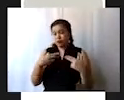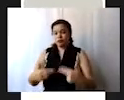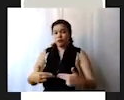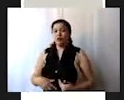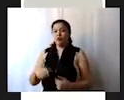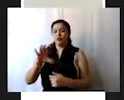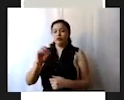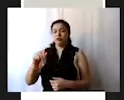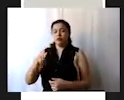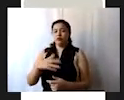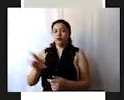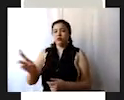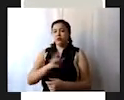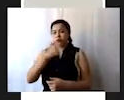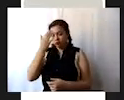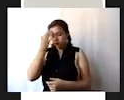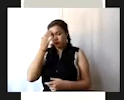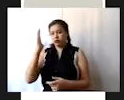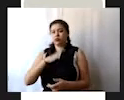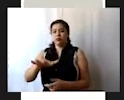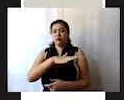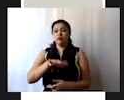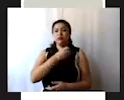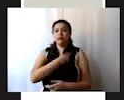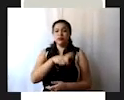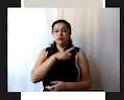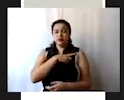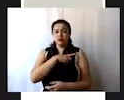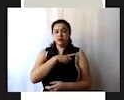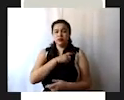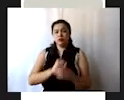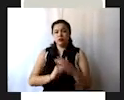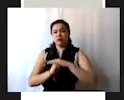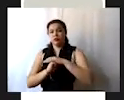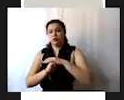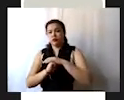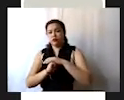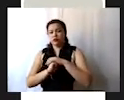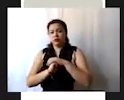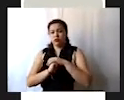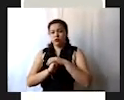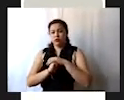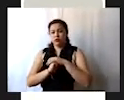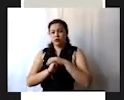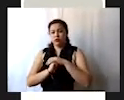ONU reconoció un medio ambiente sano y sostenible como un